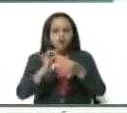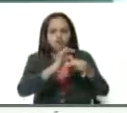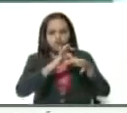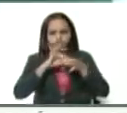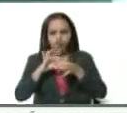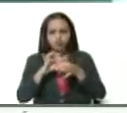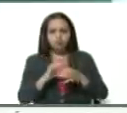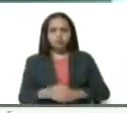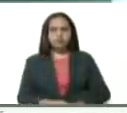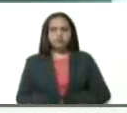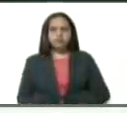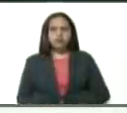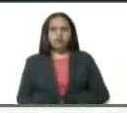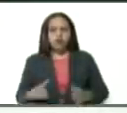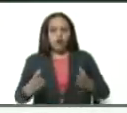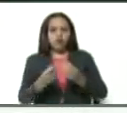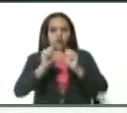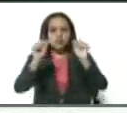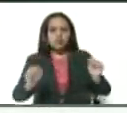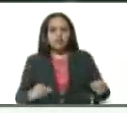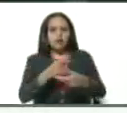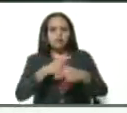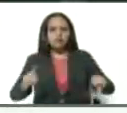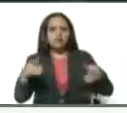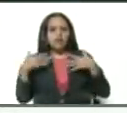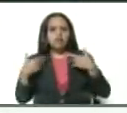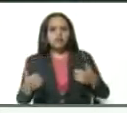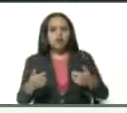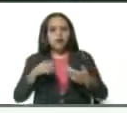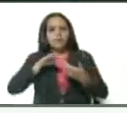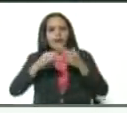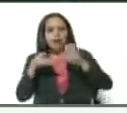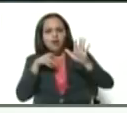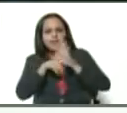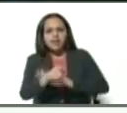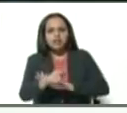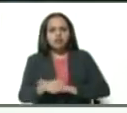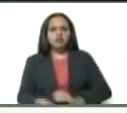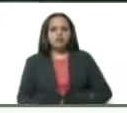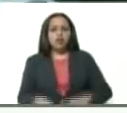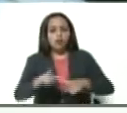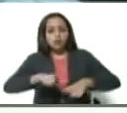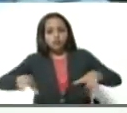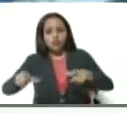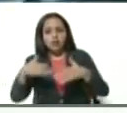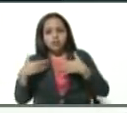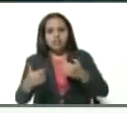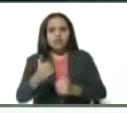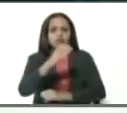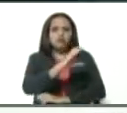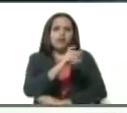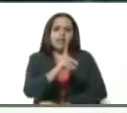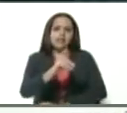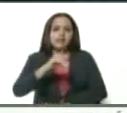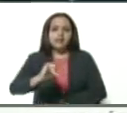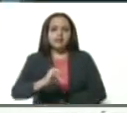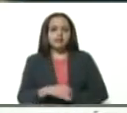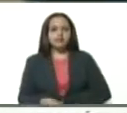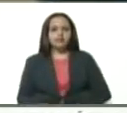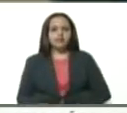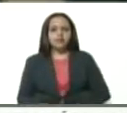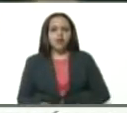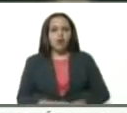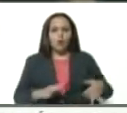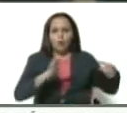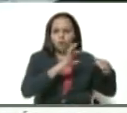con el sistema público de salud, con Barrio Adentro, con los ambulatorios, con los CDI